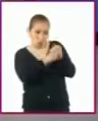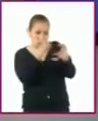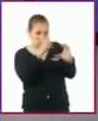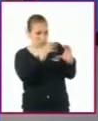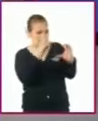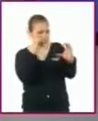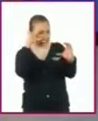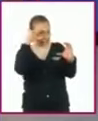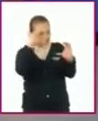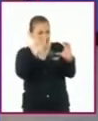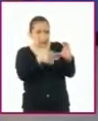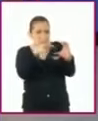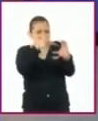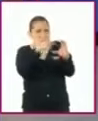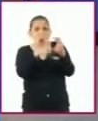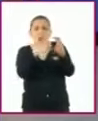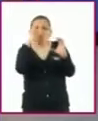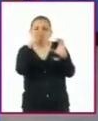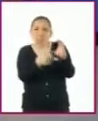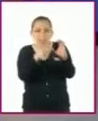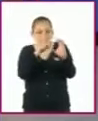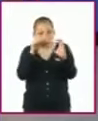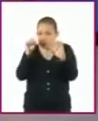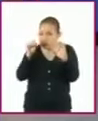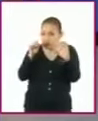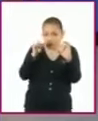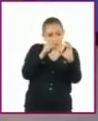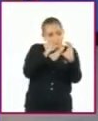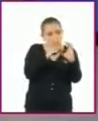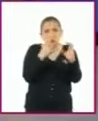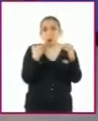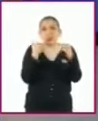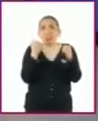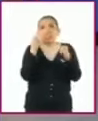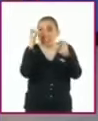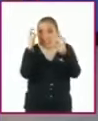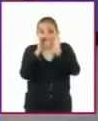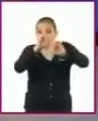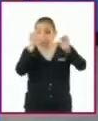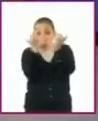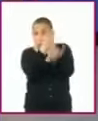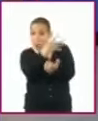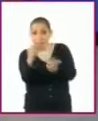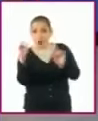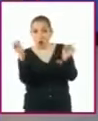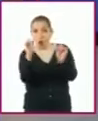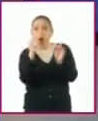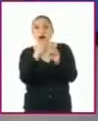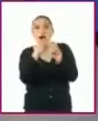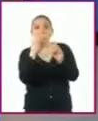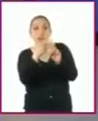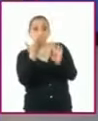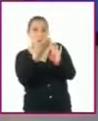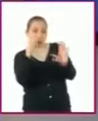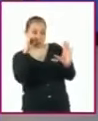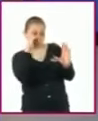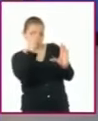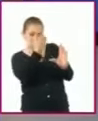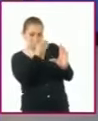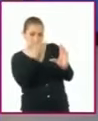dibujar a detalle de dicho objeto, de modo que no se entienda de qué objeto se trata, sino hasta que lo miras muy